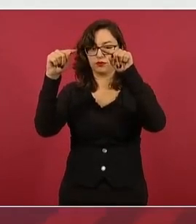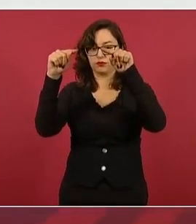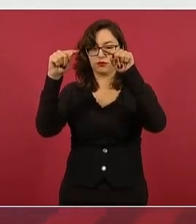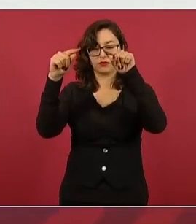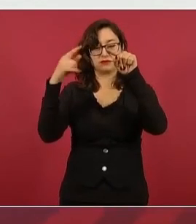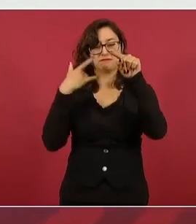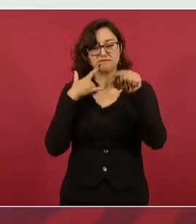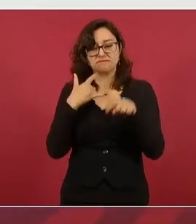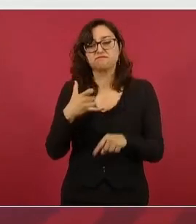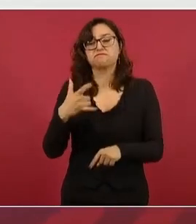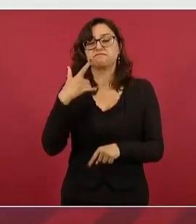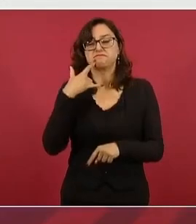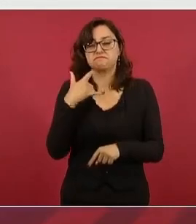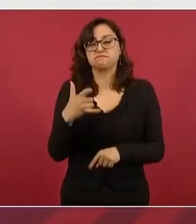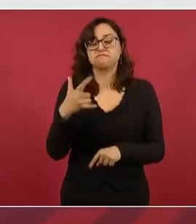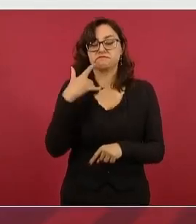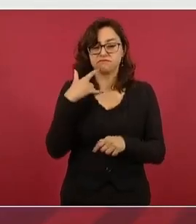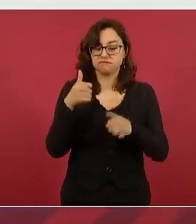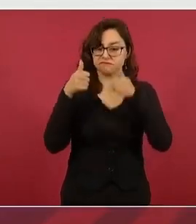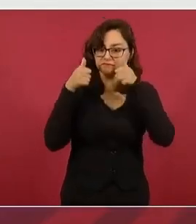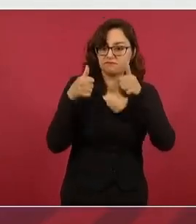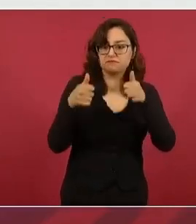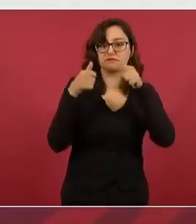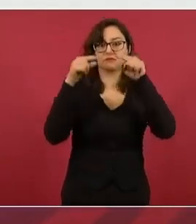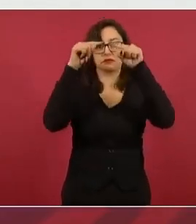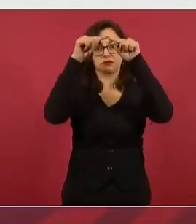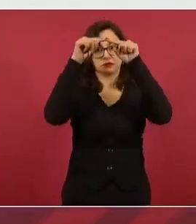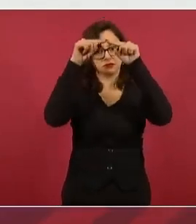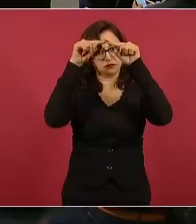llevó mucho tiempo dedicarnos a detener.